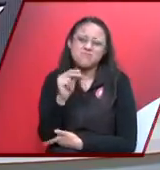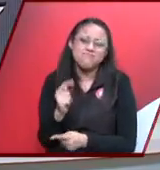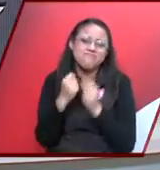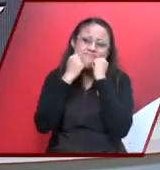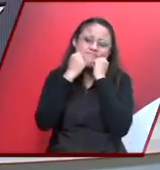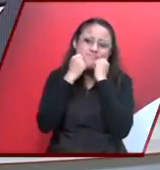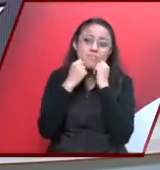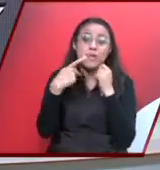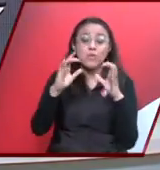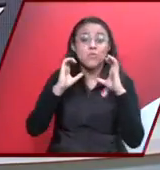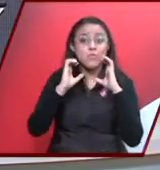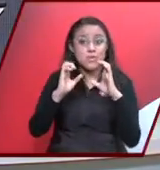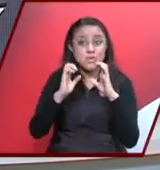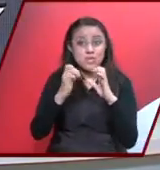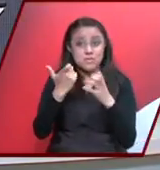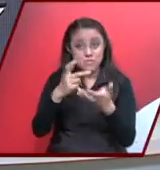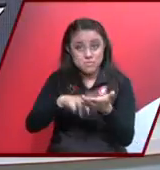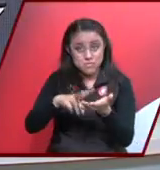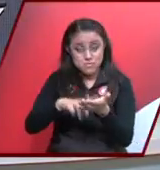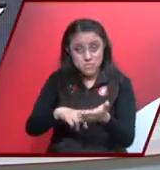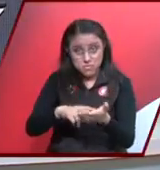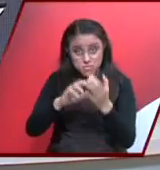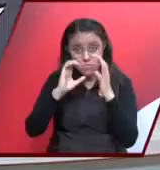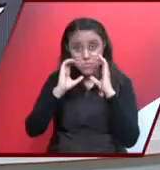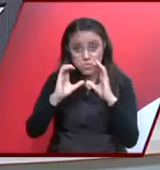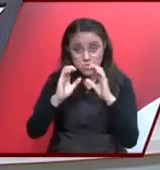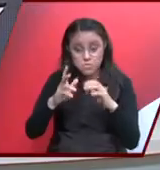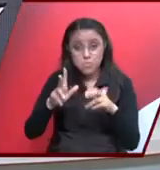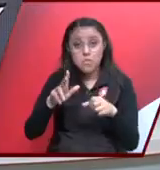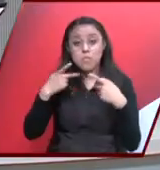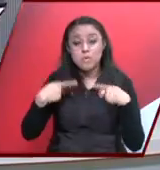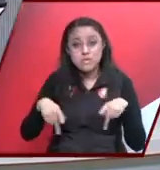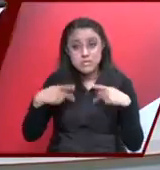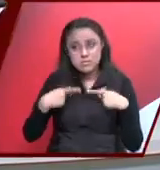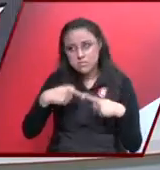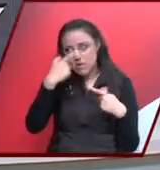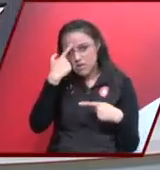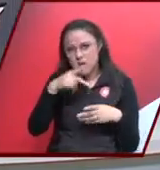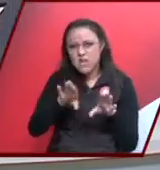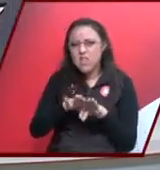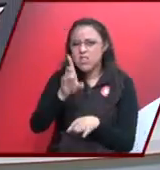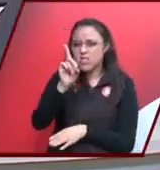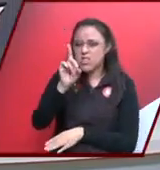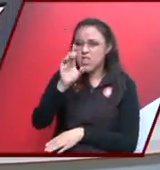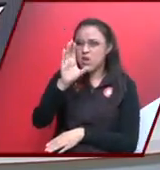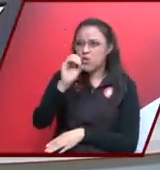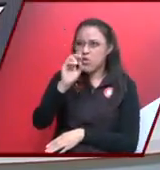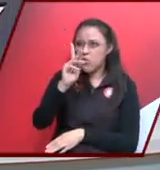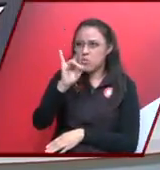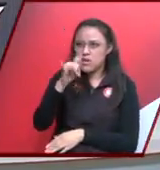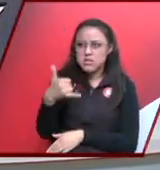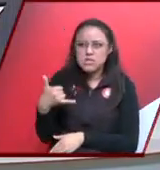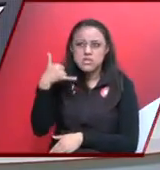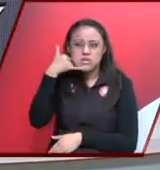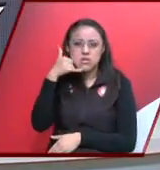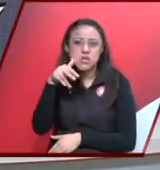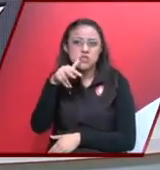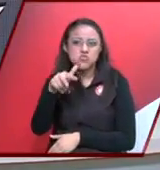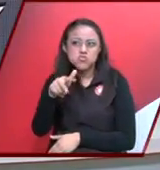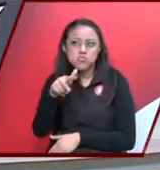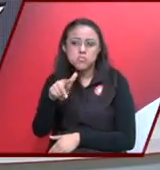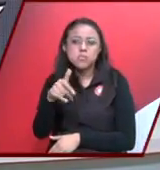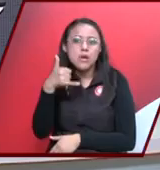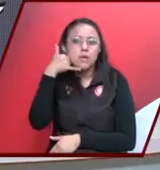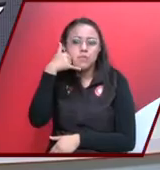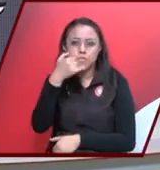ojo, finanzas personales con Adrián Díaz hoy, el tema es los despachos de cobranza, o sea, aquellos de... Voy a ir con 18 patrullas